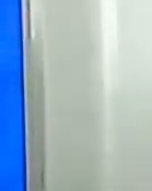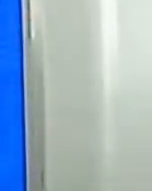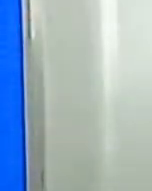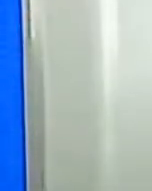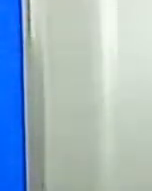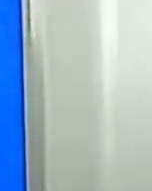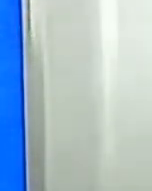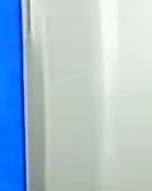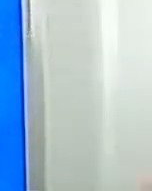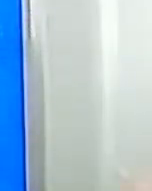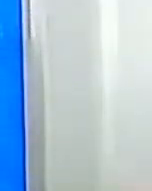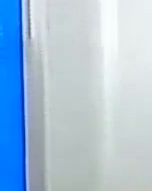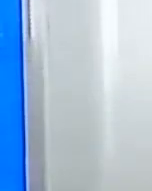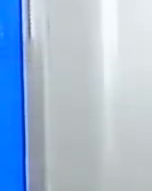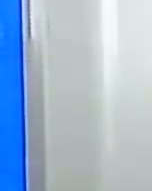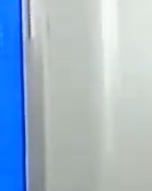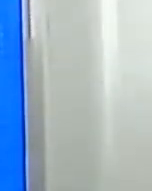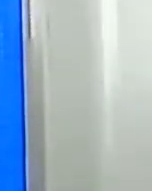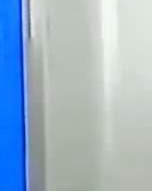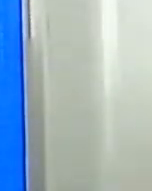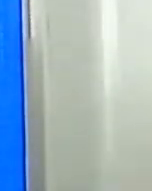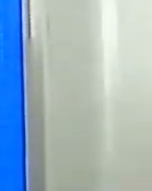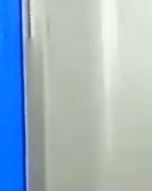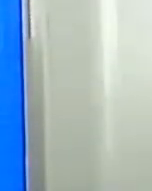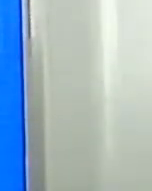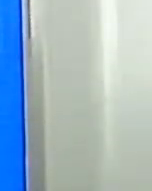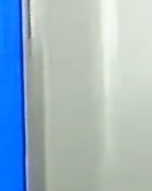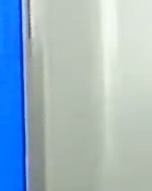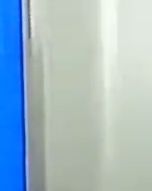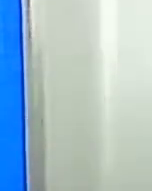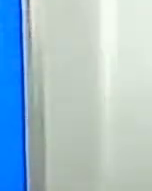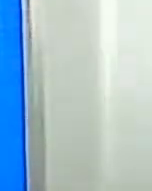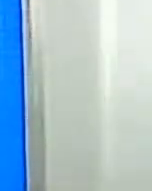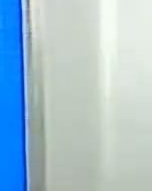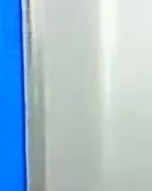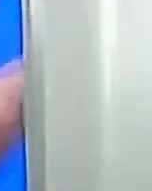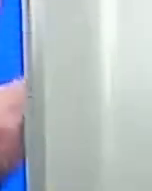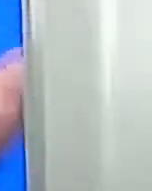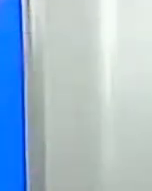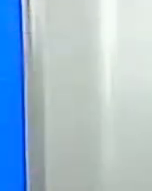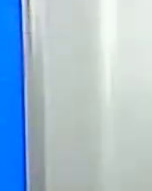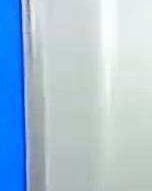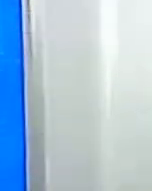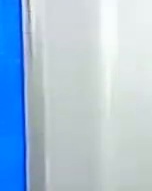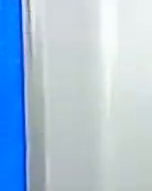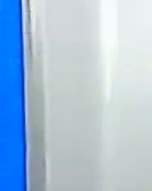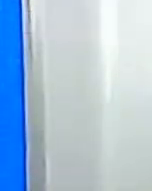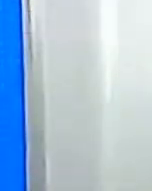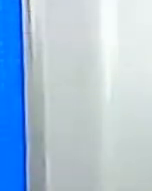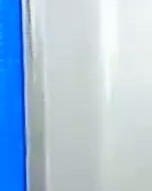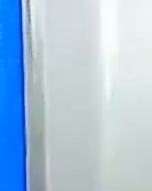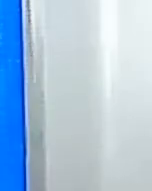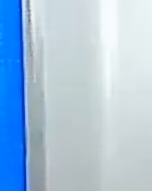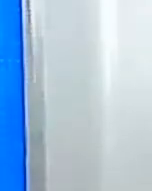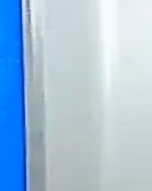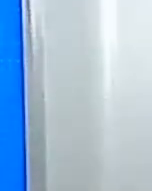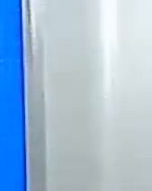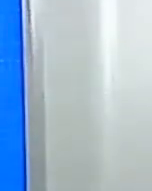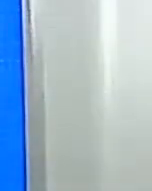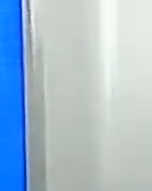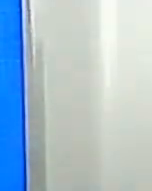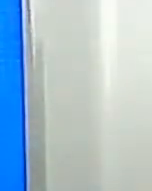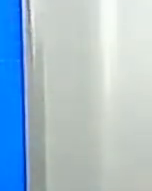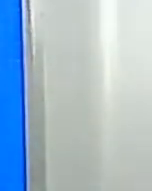prioridad la seguridad de la provincia. ¿Cómo? Coordinando, como dice el COTAT, me parece ser que algunos candidatos no lo han leído. ¿Qué